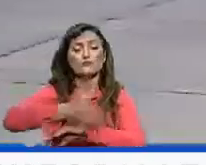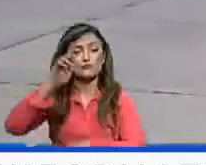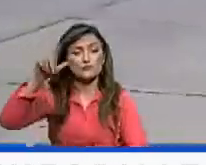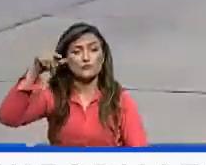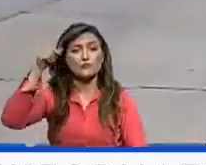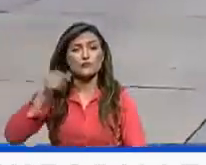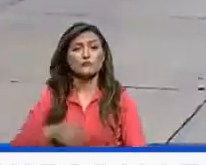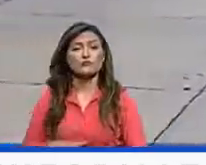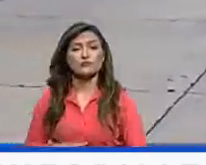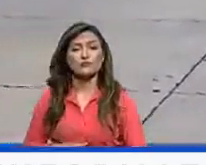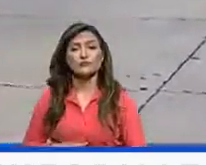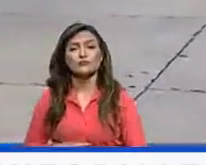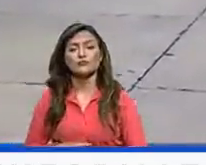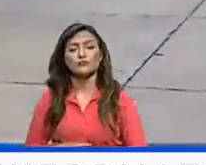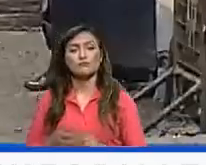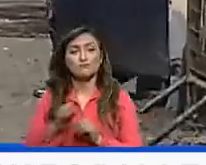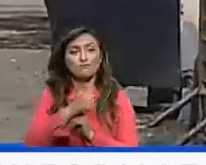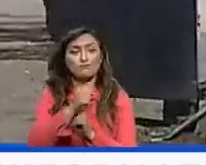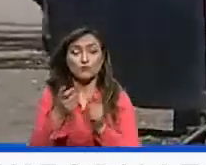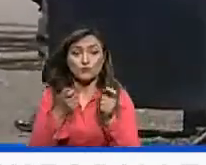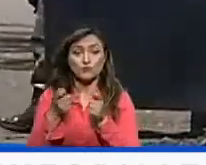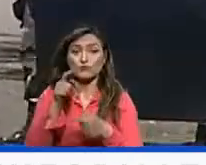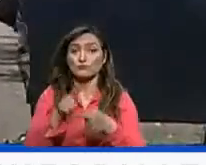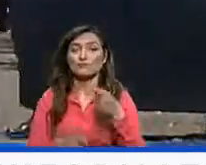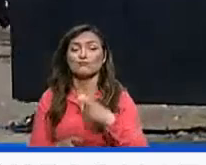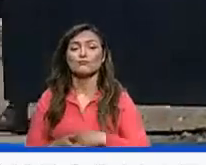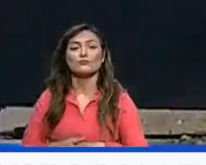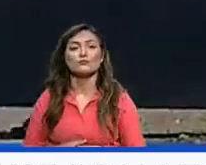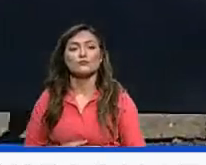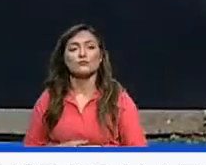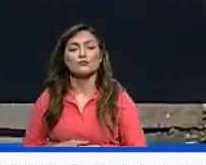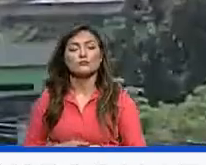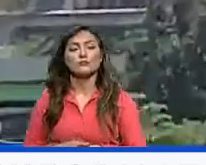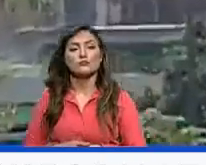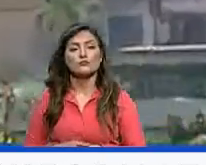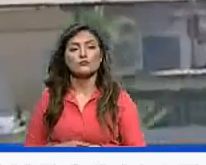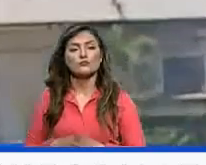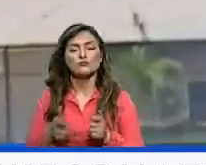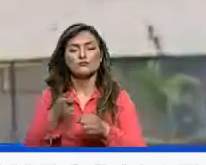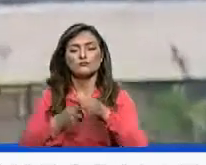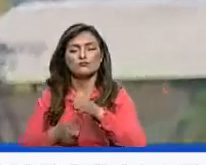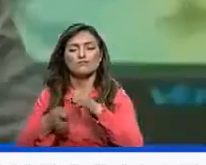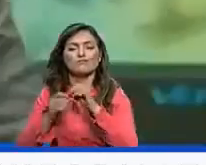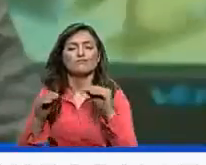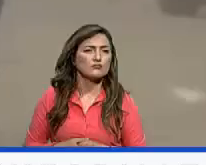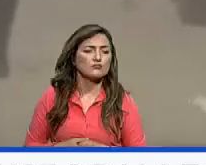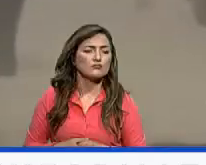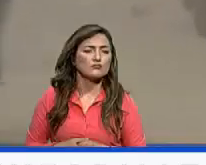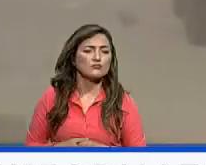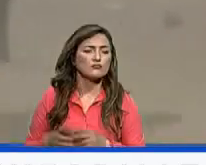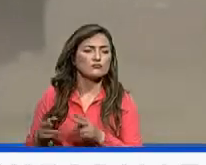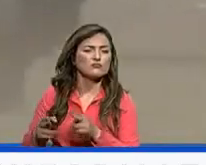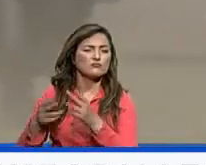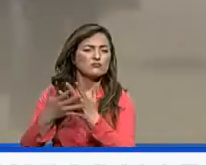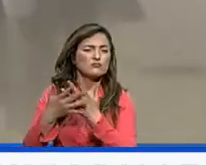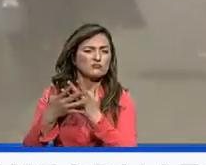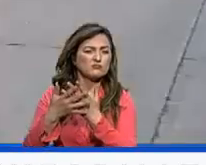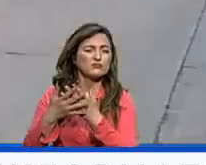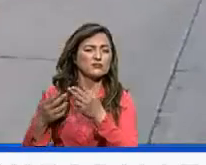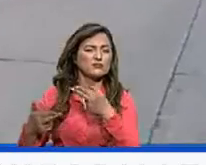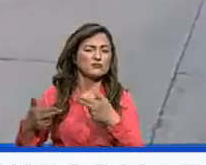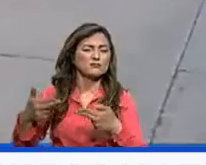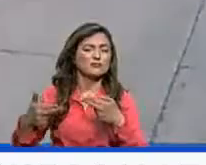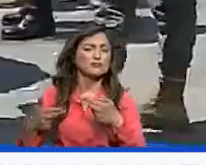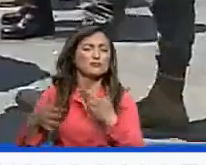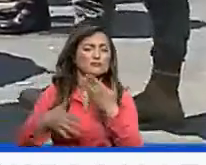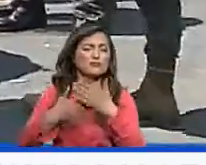asesinados, 116 PPL asesinados en una sola jornada. el día martes, entre la mañana y la tarde de ayer,